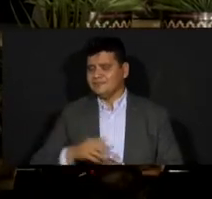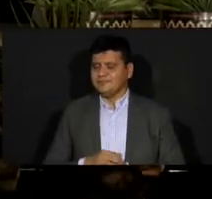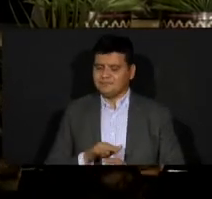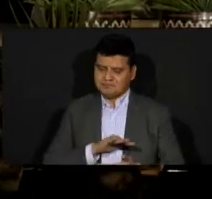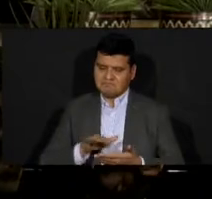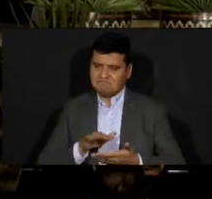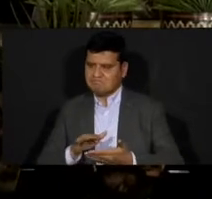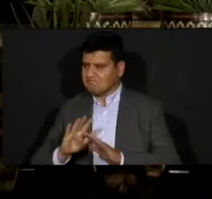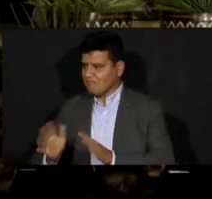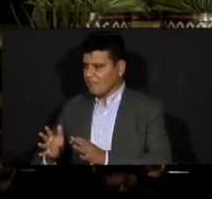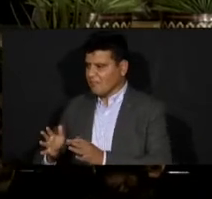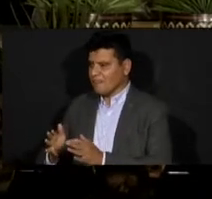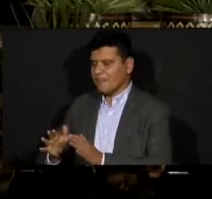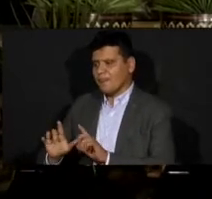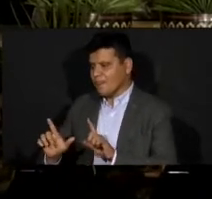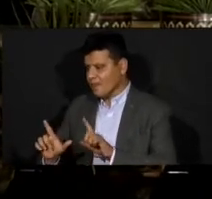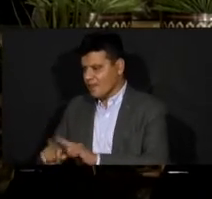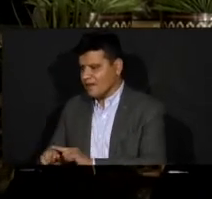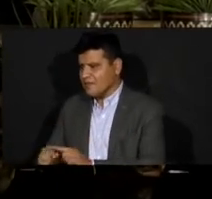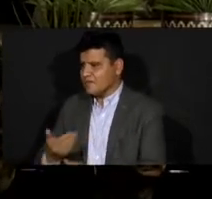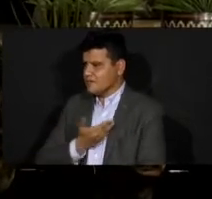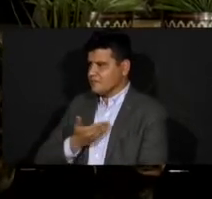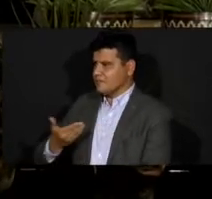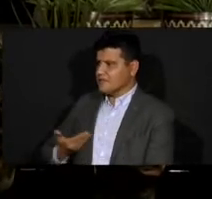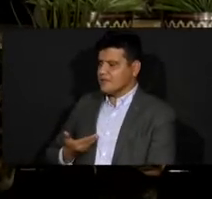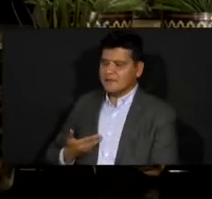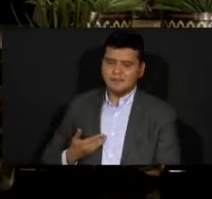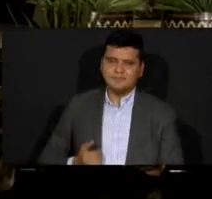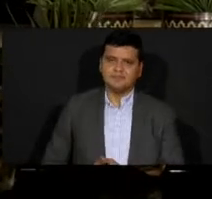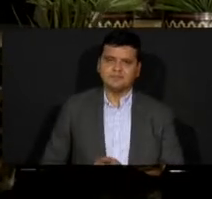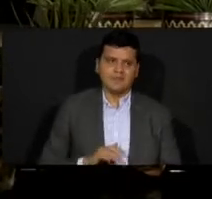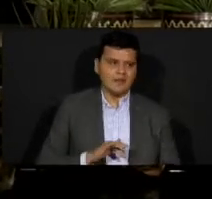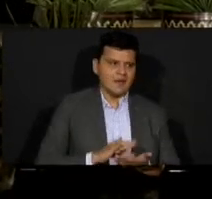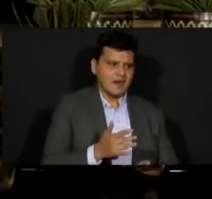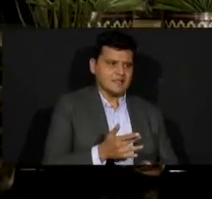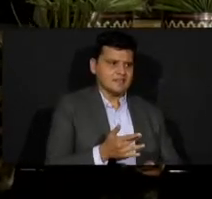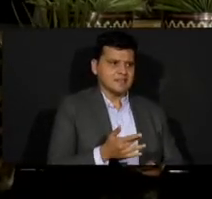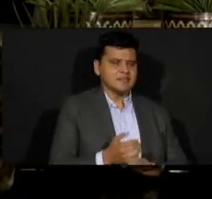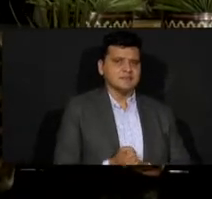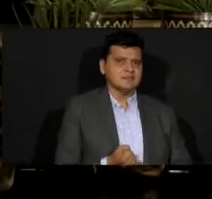presidente. Gracias, diputada secretaria.